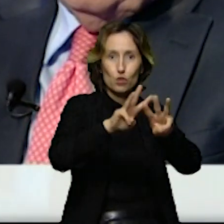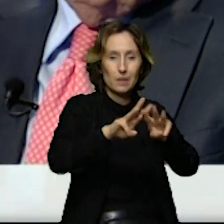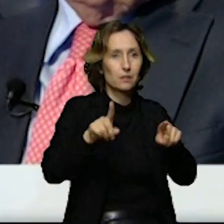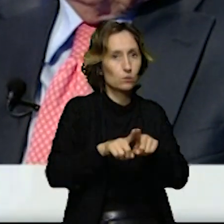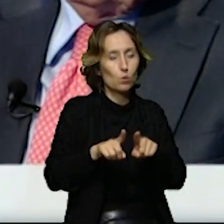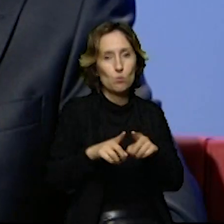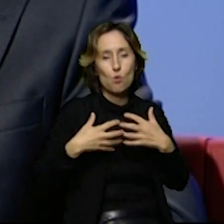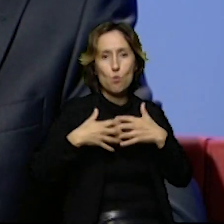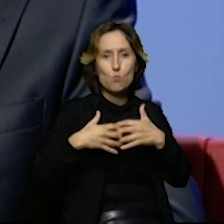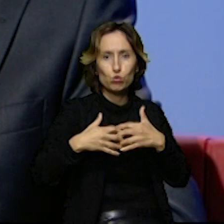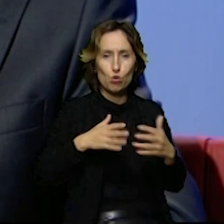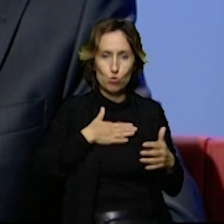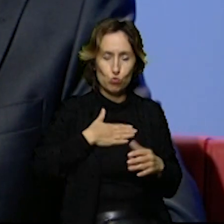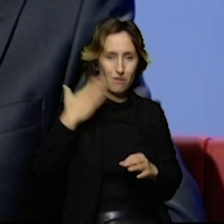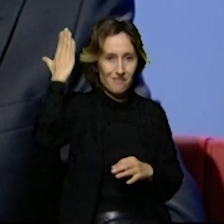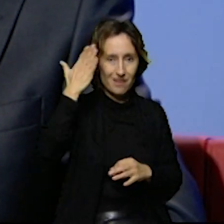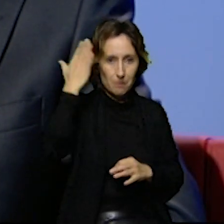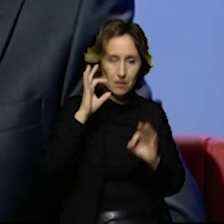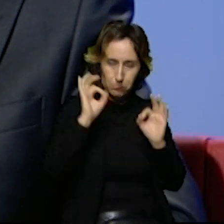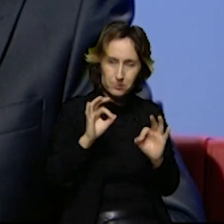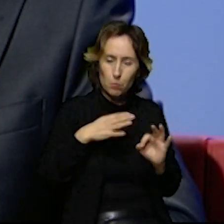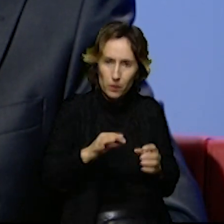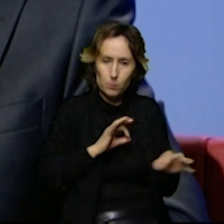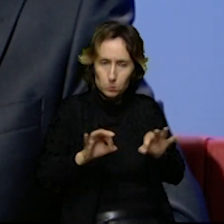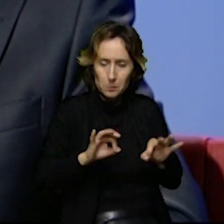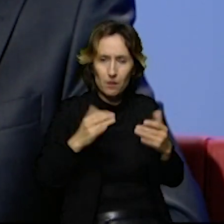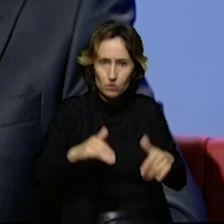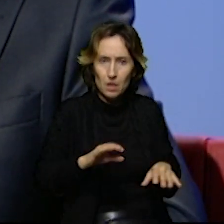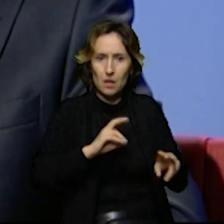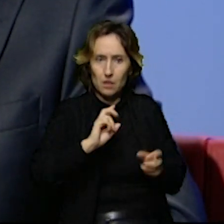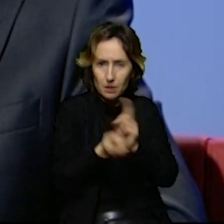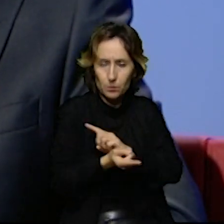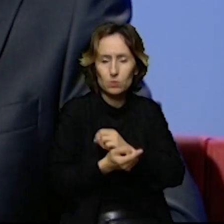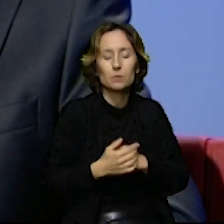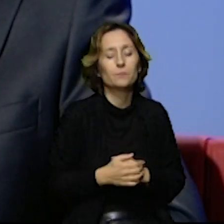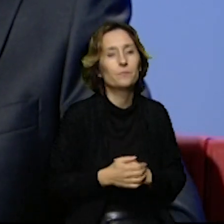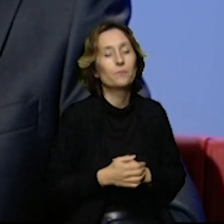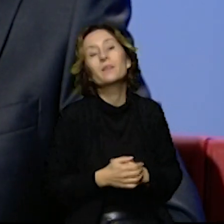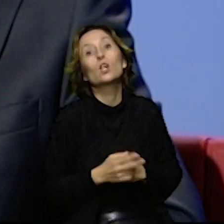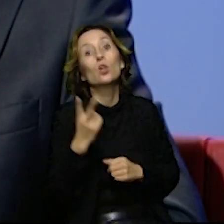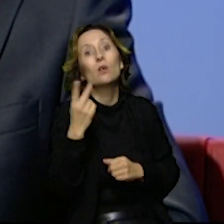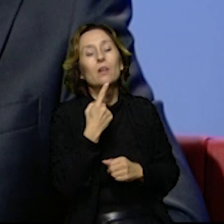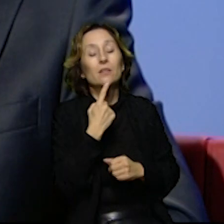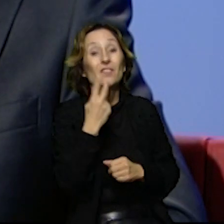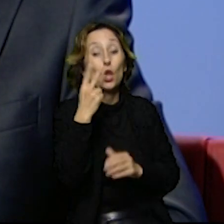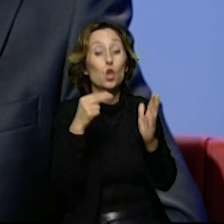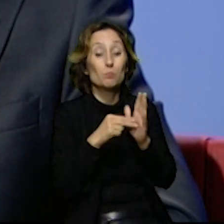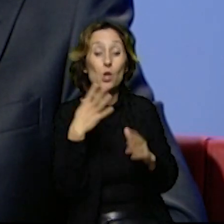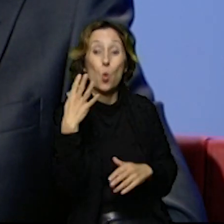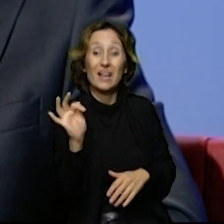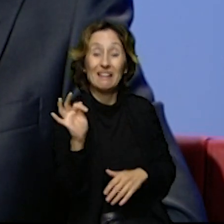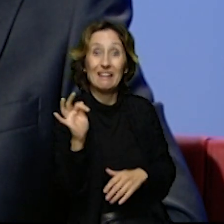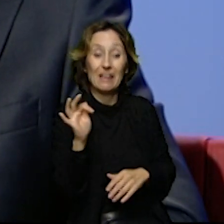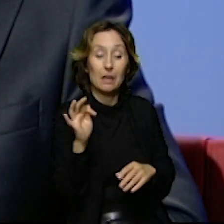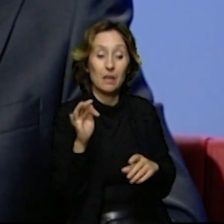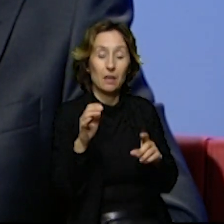Navarra, ¿no? Bueno, en primer lugar tengo que decir que el decir que en el año 2040 no habrá vehículos de combustión me